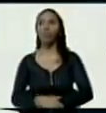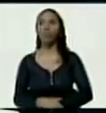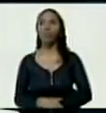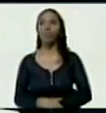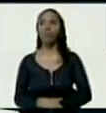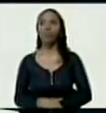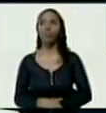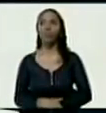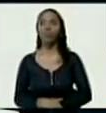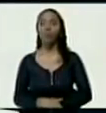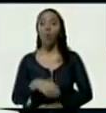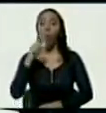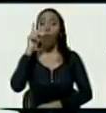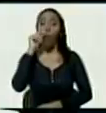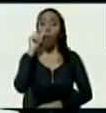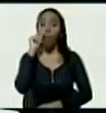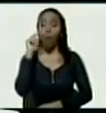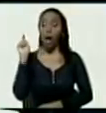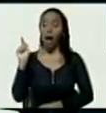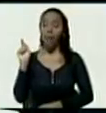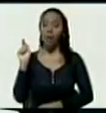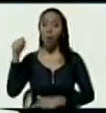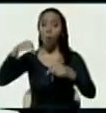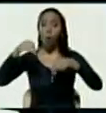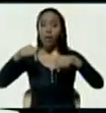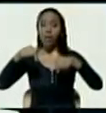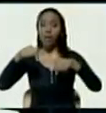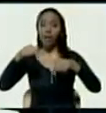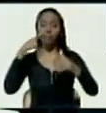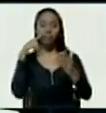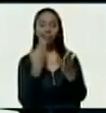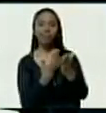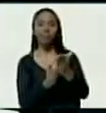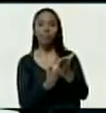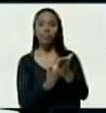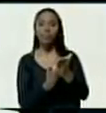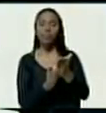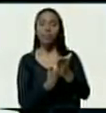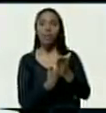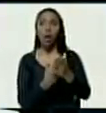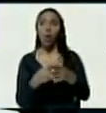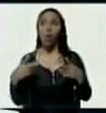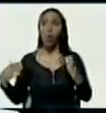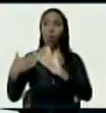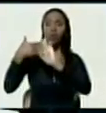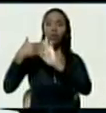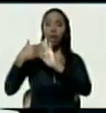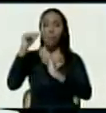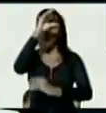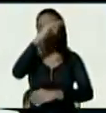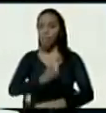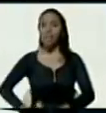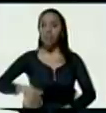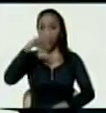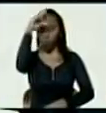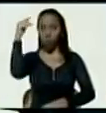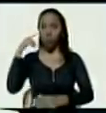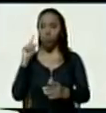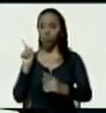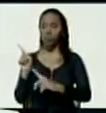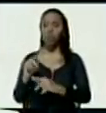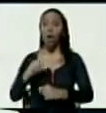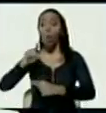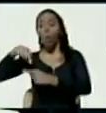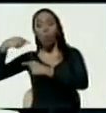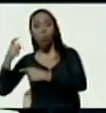Parnas, Lev Parnas, que está ahorita sirviendo como testigo frente al caso de impeachment contra el presidente Donald Trump, y la otra